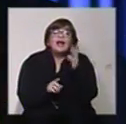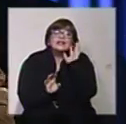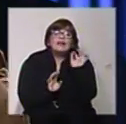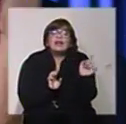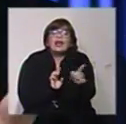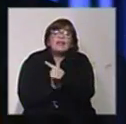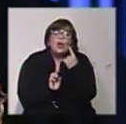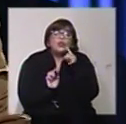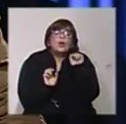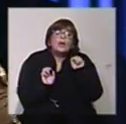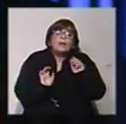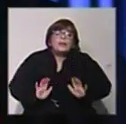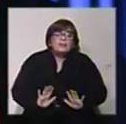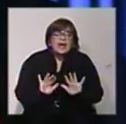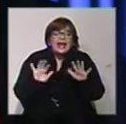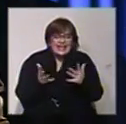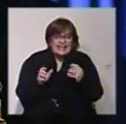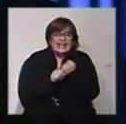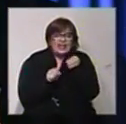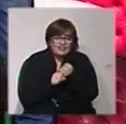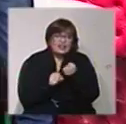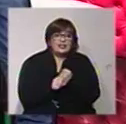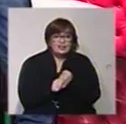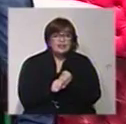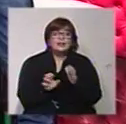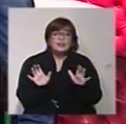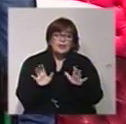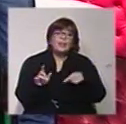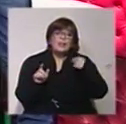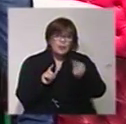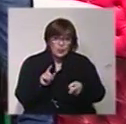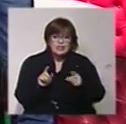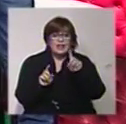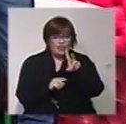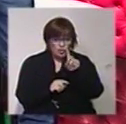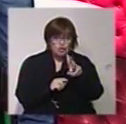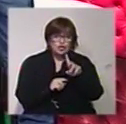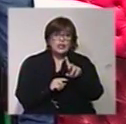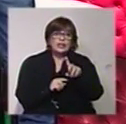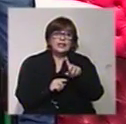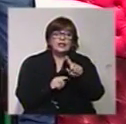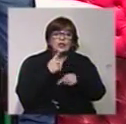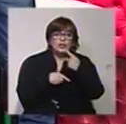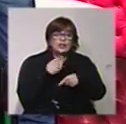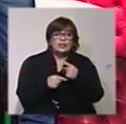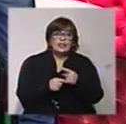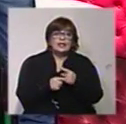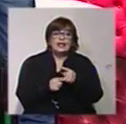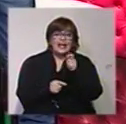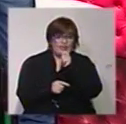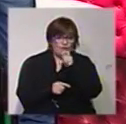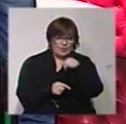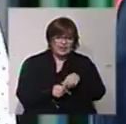tiene. Todos tenemos cosas distintas en trabajos, todo. Exactamente. Después lo van a seguir a las 12. Después, En Infotelo. Sí, vamos a tener por lo